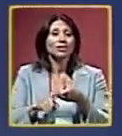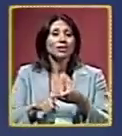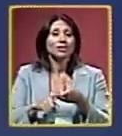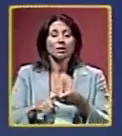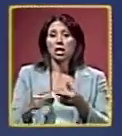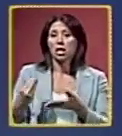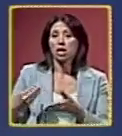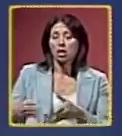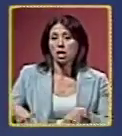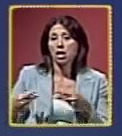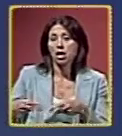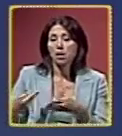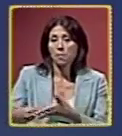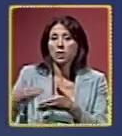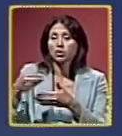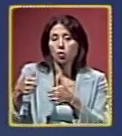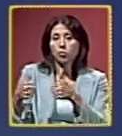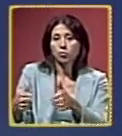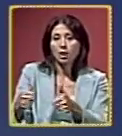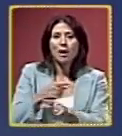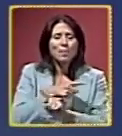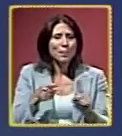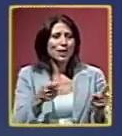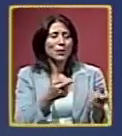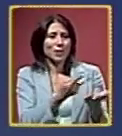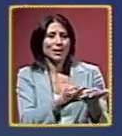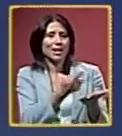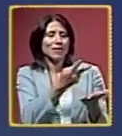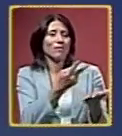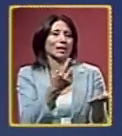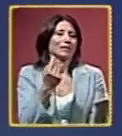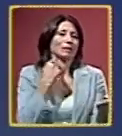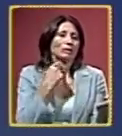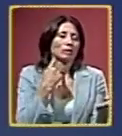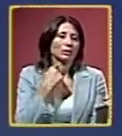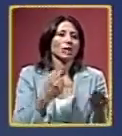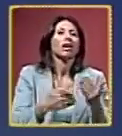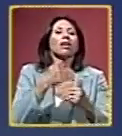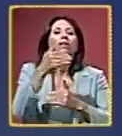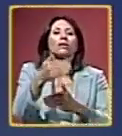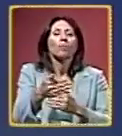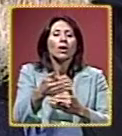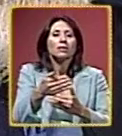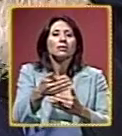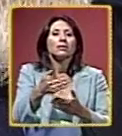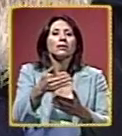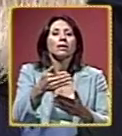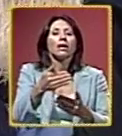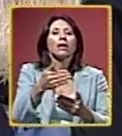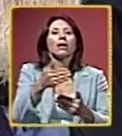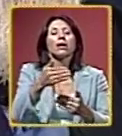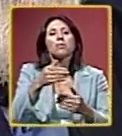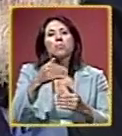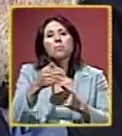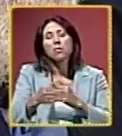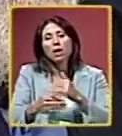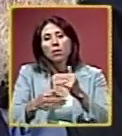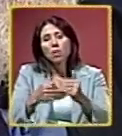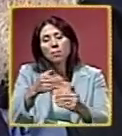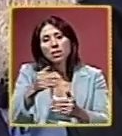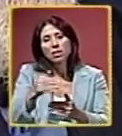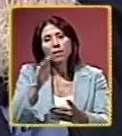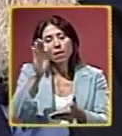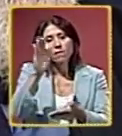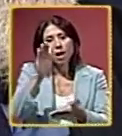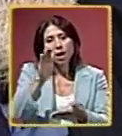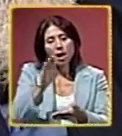entonces el precio pega un gran brinco y después entonces va bajando gradualmente una vez que se hace la